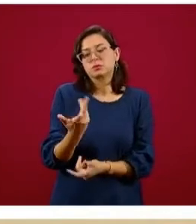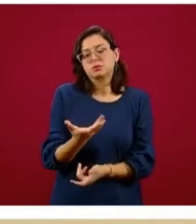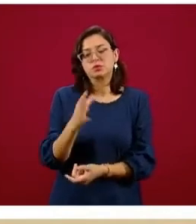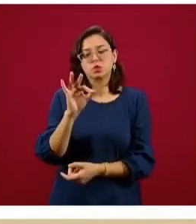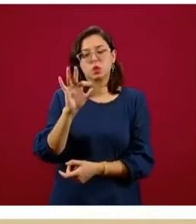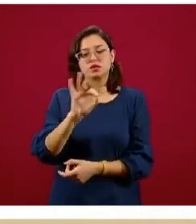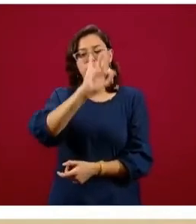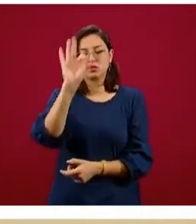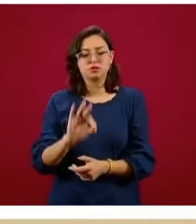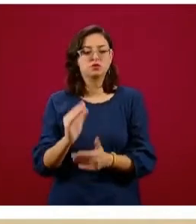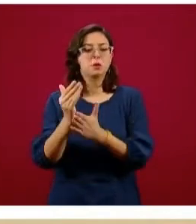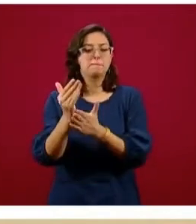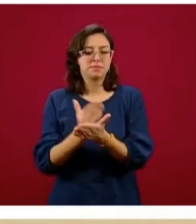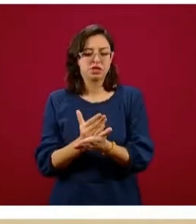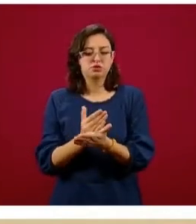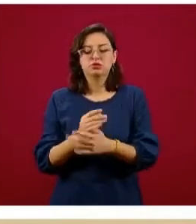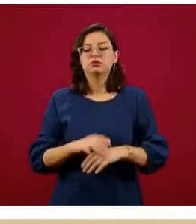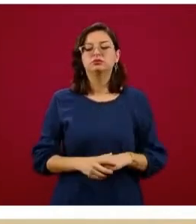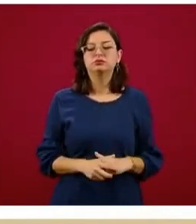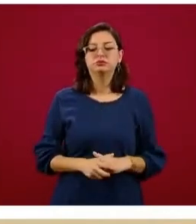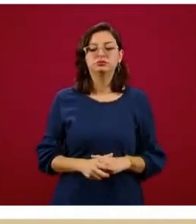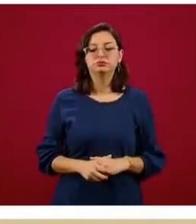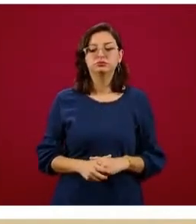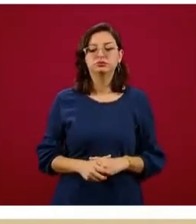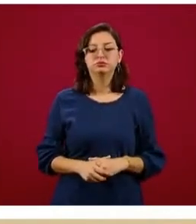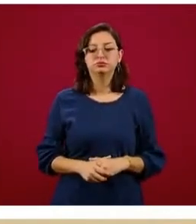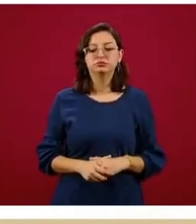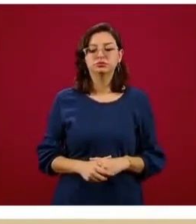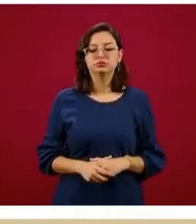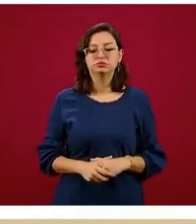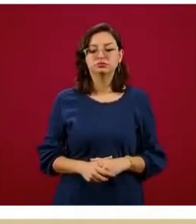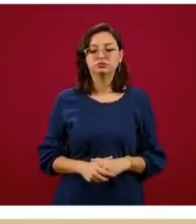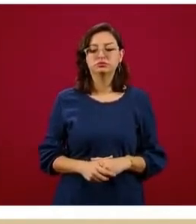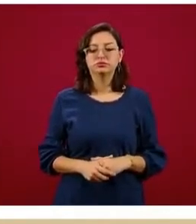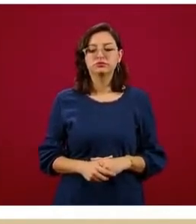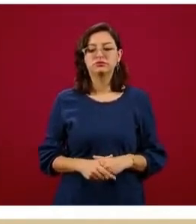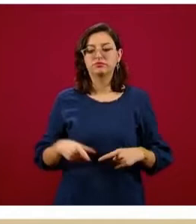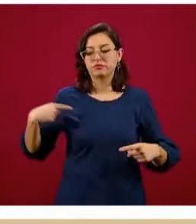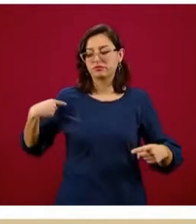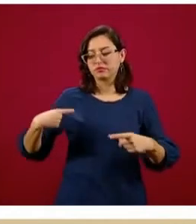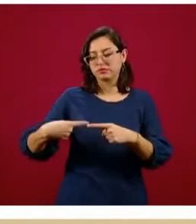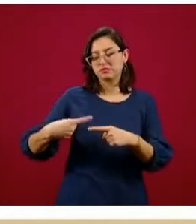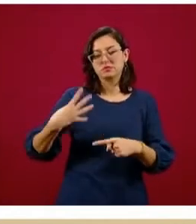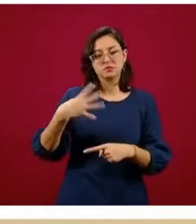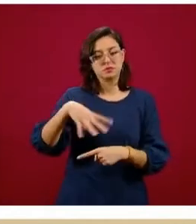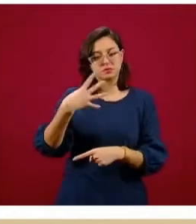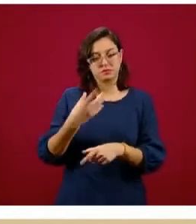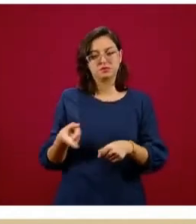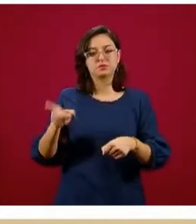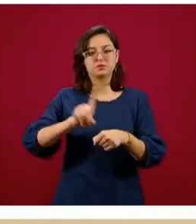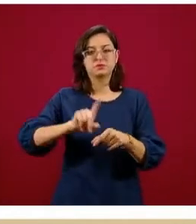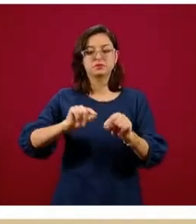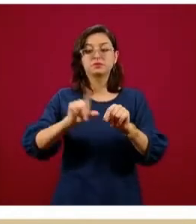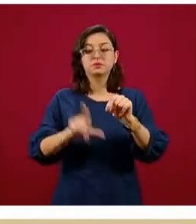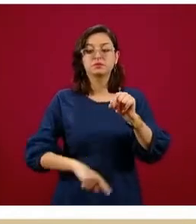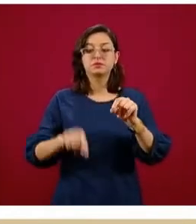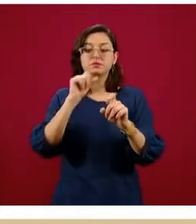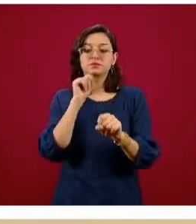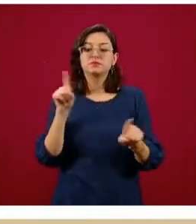cuarta parte y representan entonces precisamente la epidemia activa en México. Así también de este grupo